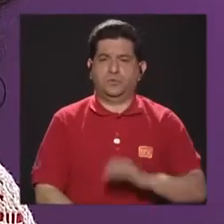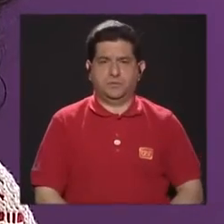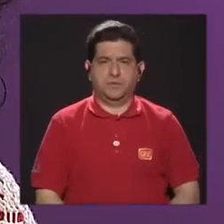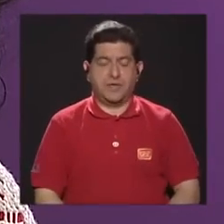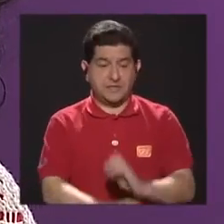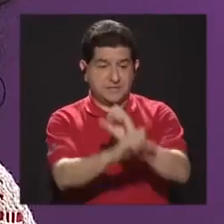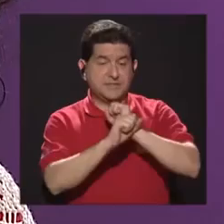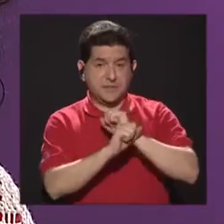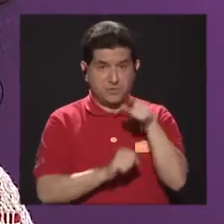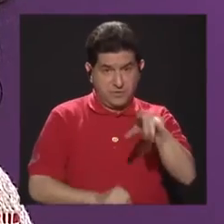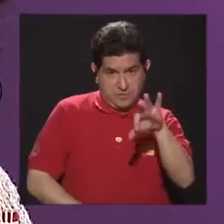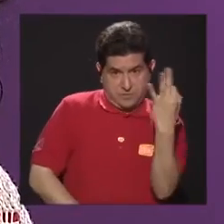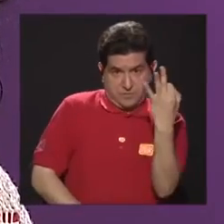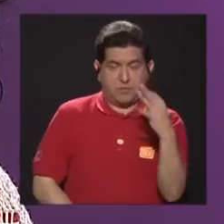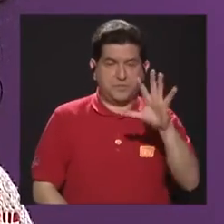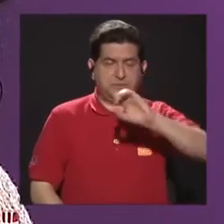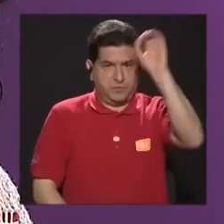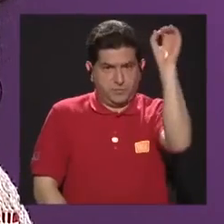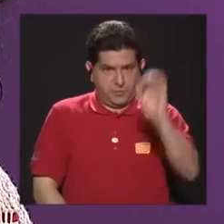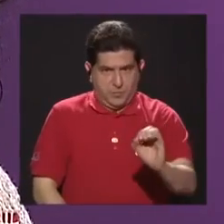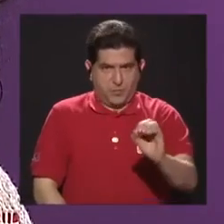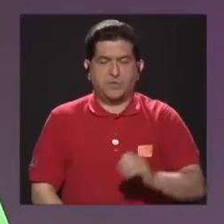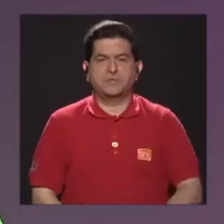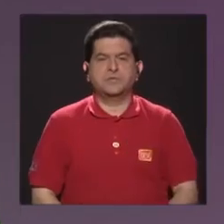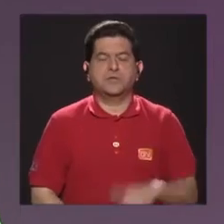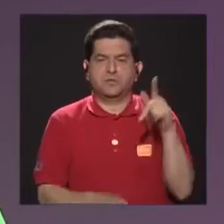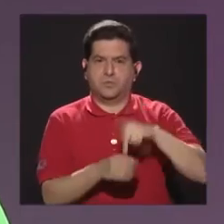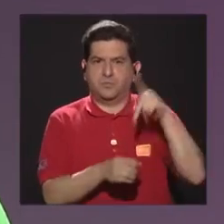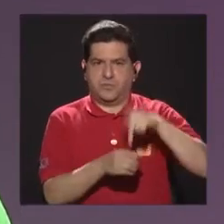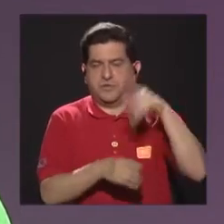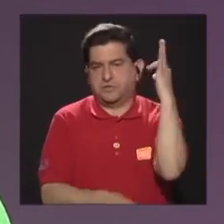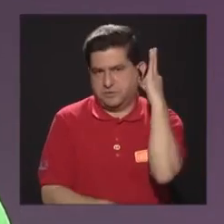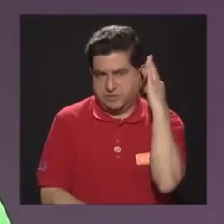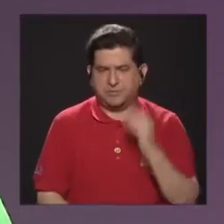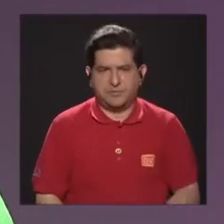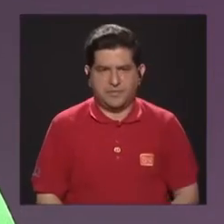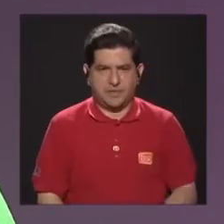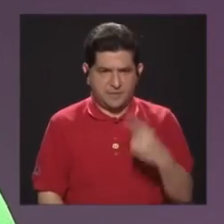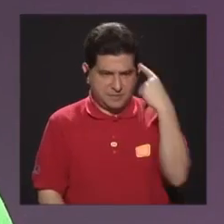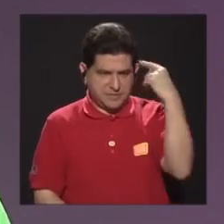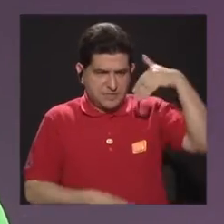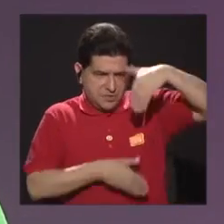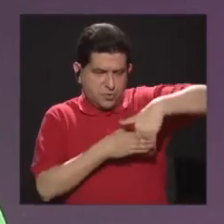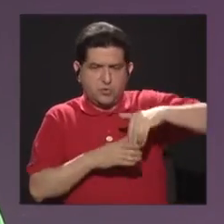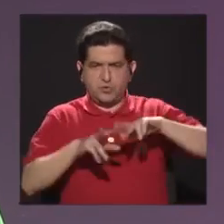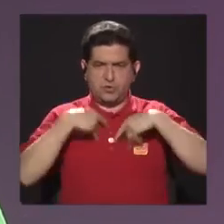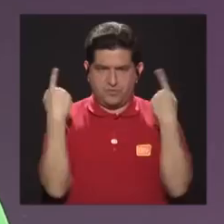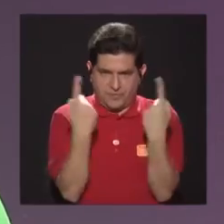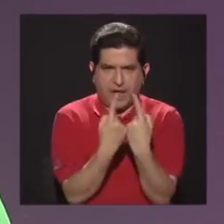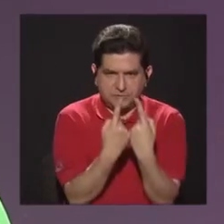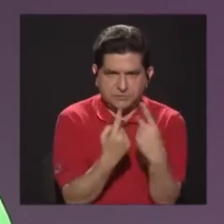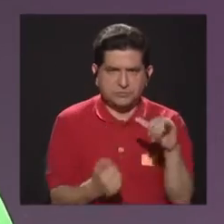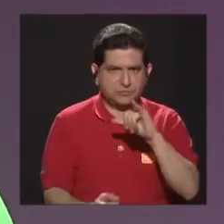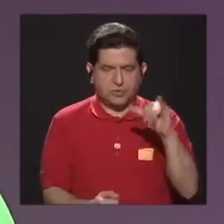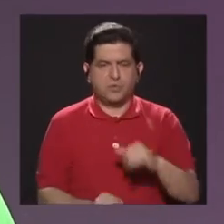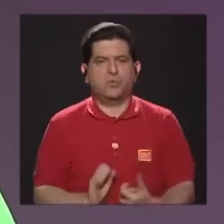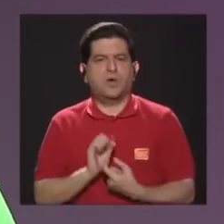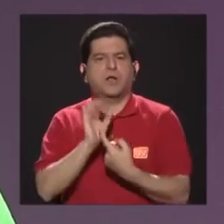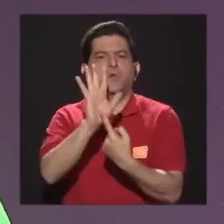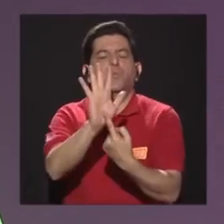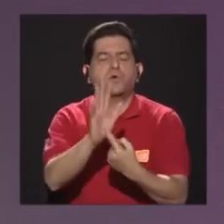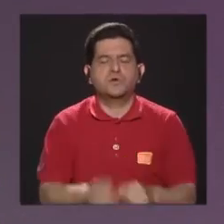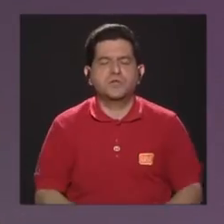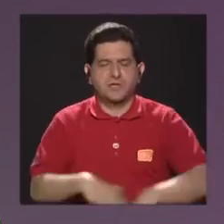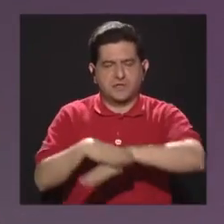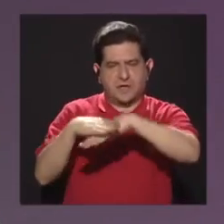para garantizar ese 50% de participación de las mujeres, tanto dentro de los partidos como lo que proyecta el partido